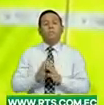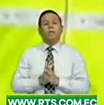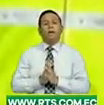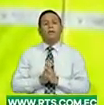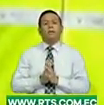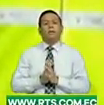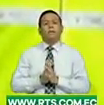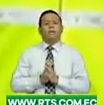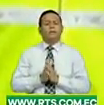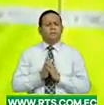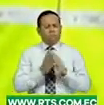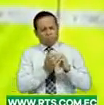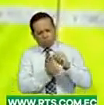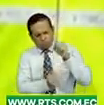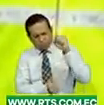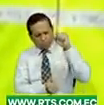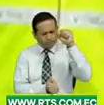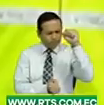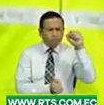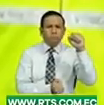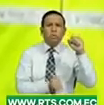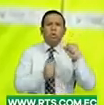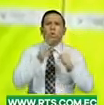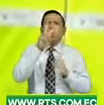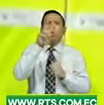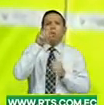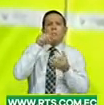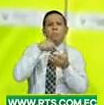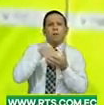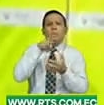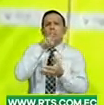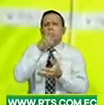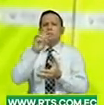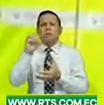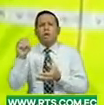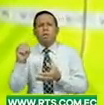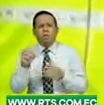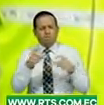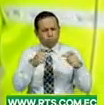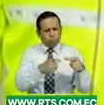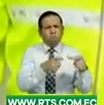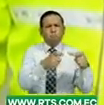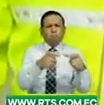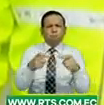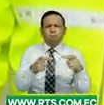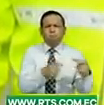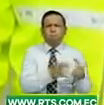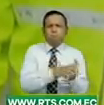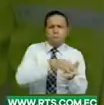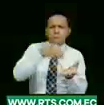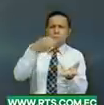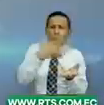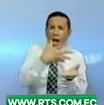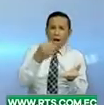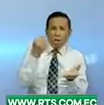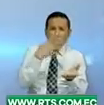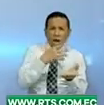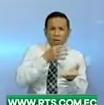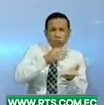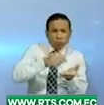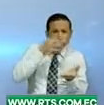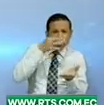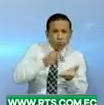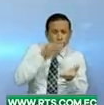2.200 son paquetes de cocaína al interior de un inmueble cantidad de bloques